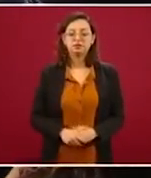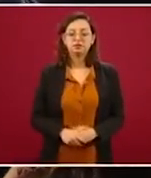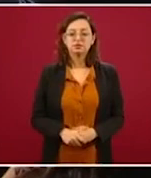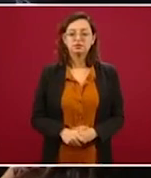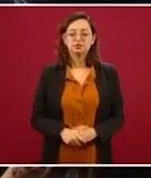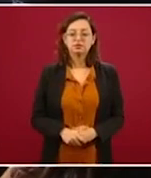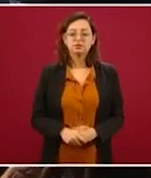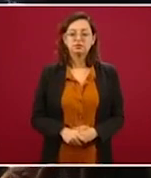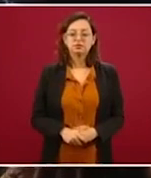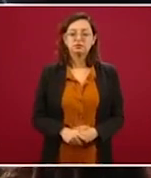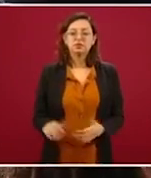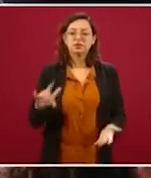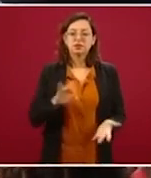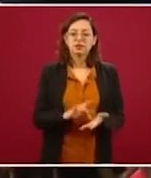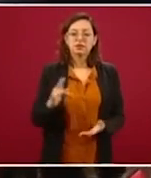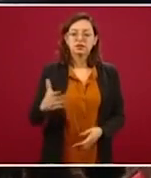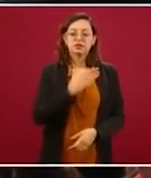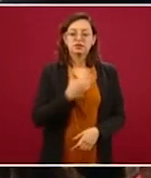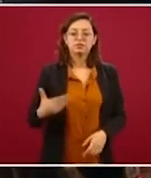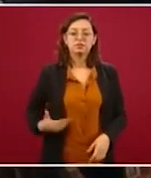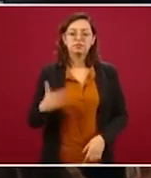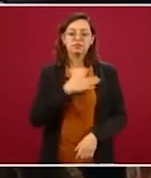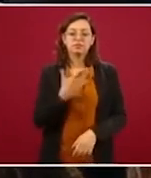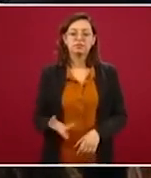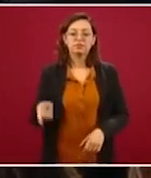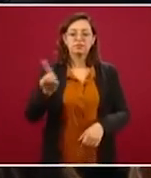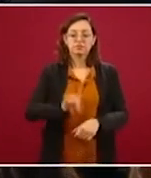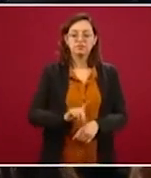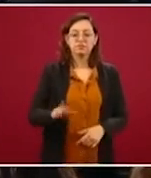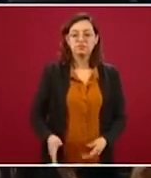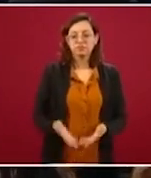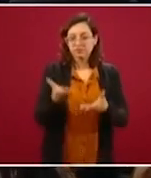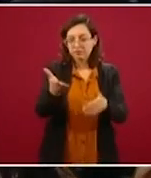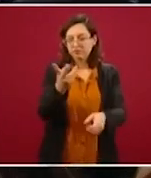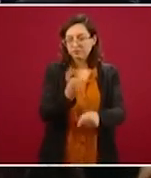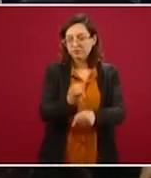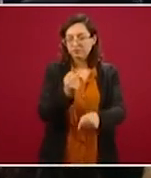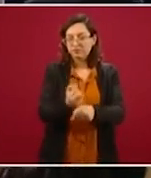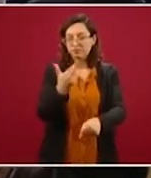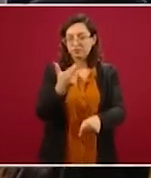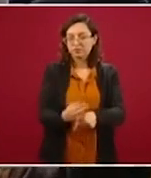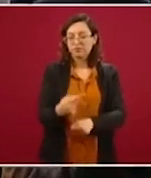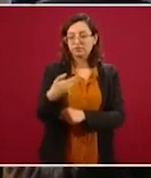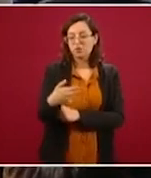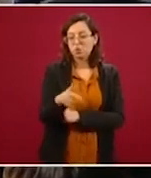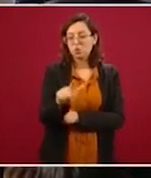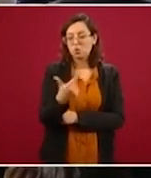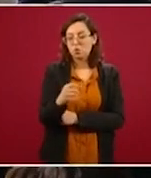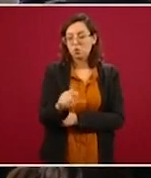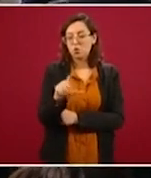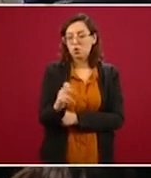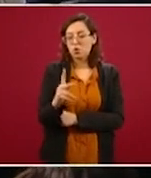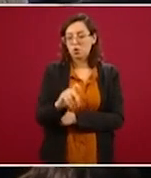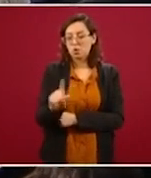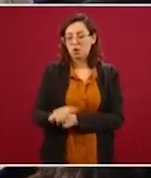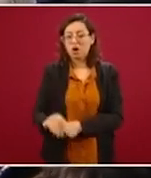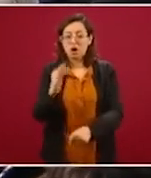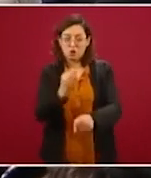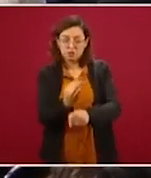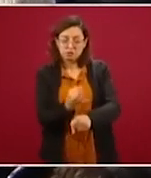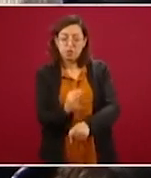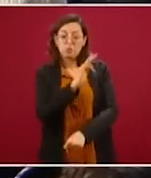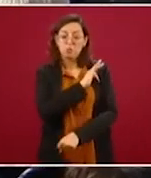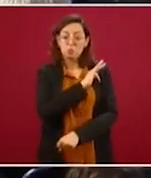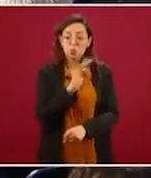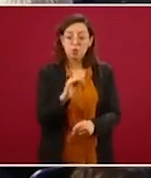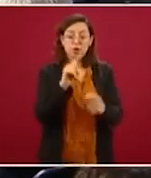Gracias, presidente. Buenos días. Para el subsecretario Hugo López-Gatell, preguntarle concretamente si en este momento se puede hablar ya de